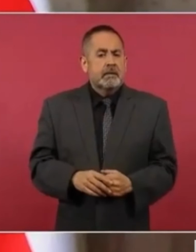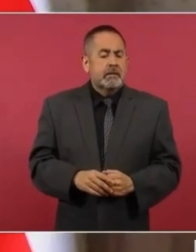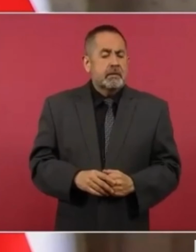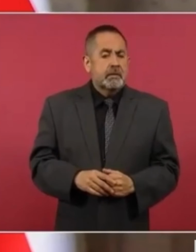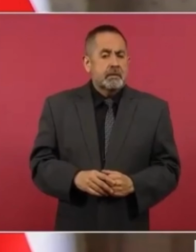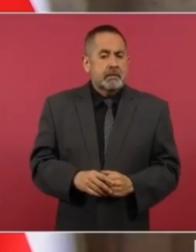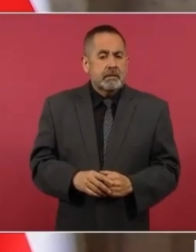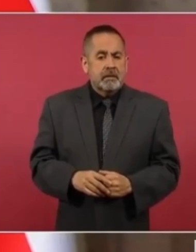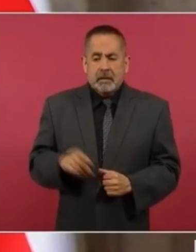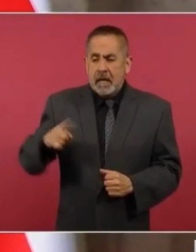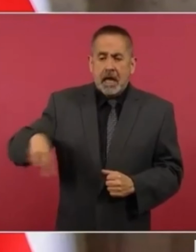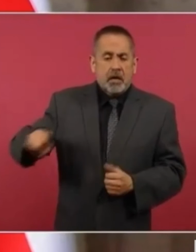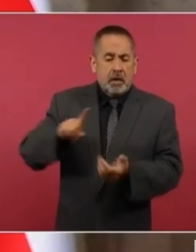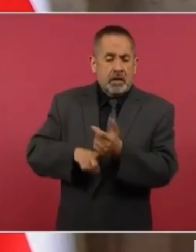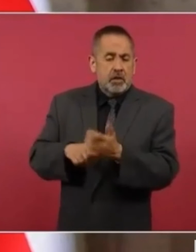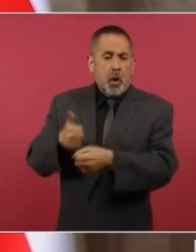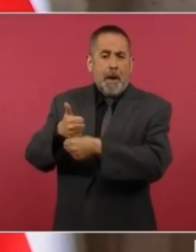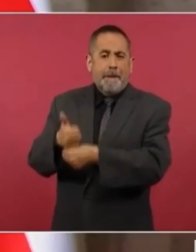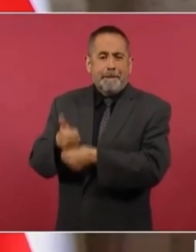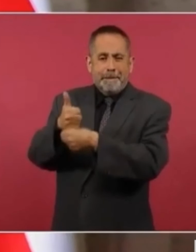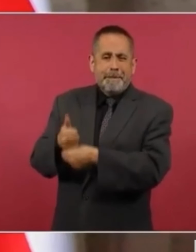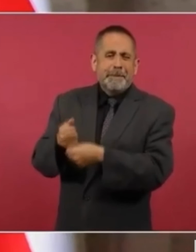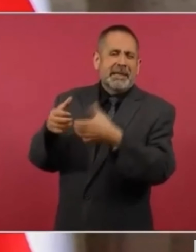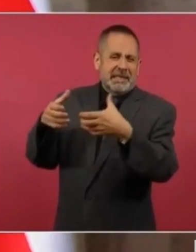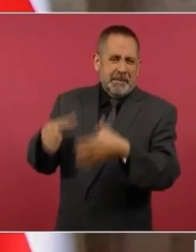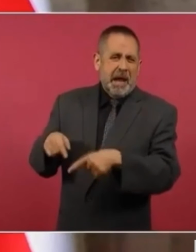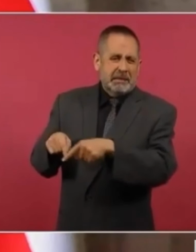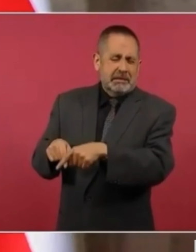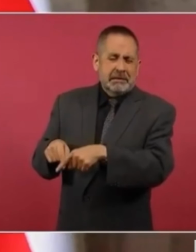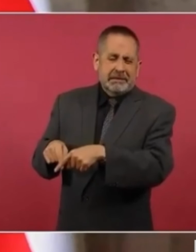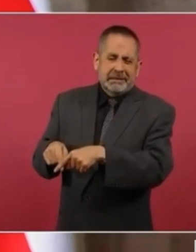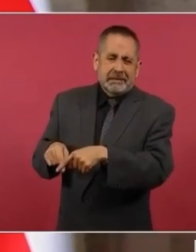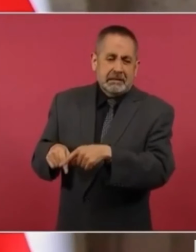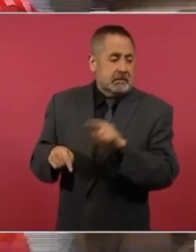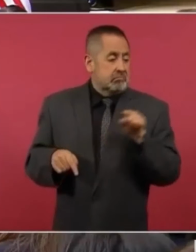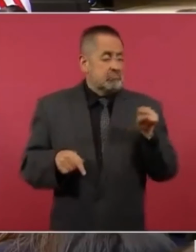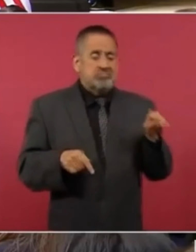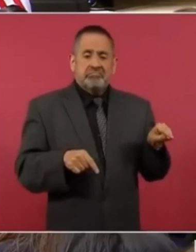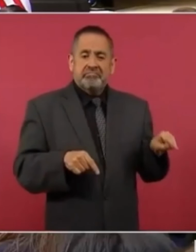son víctimas de los